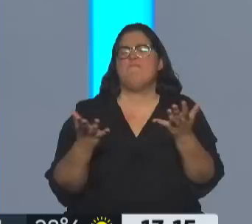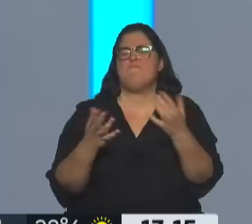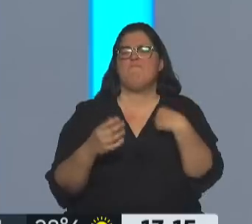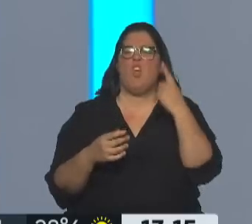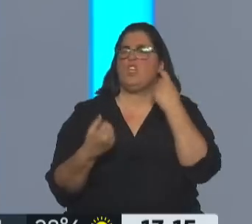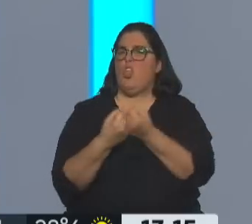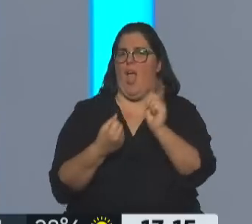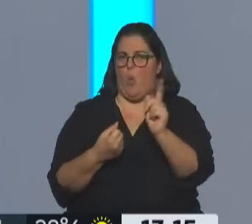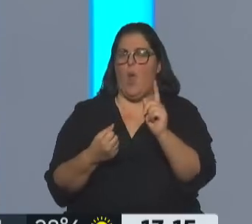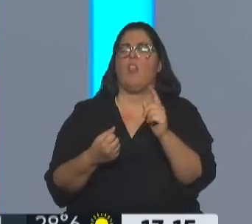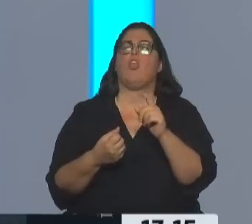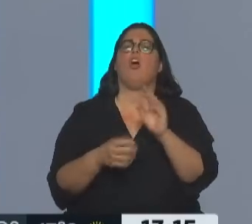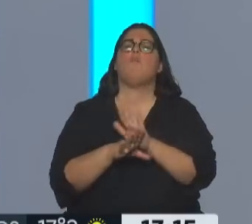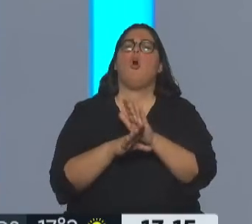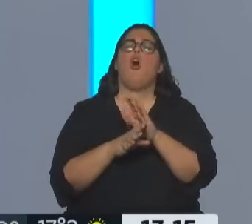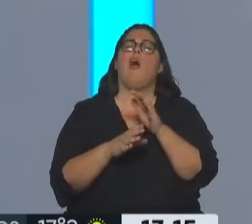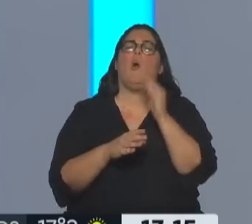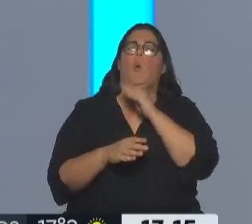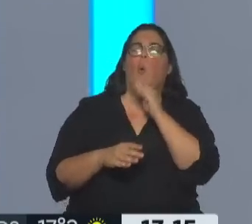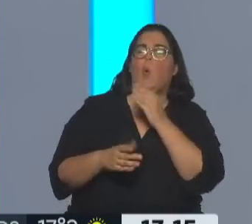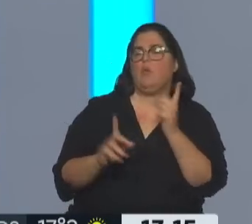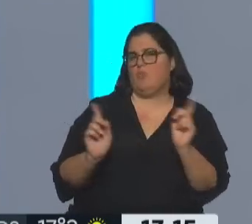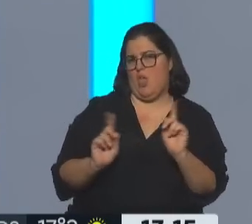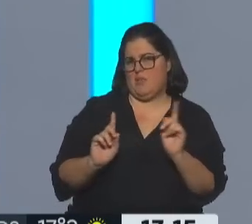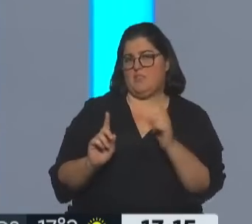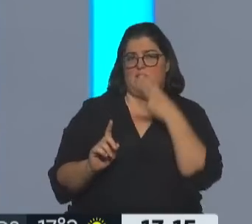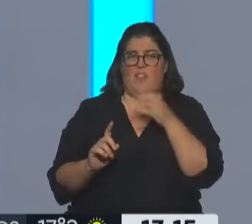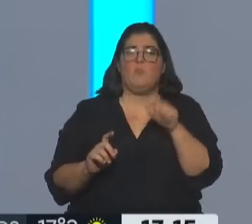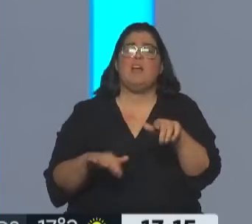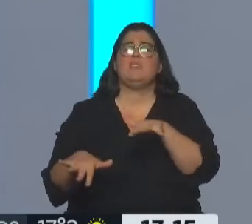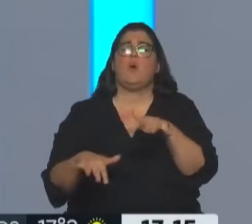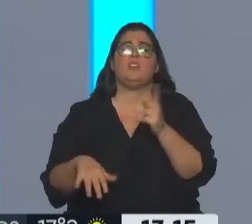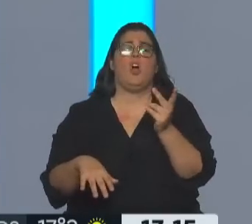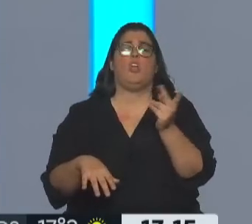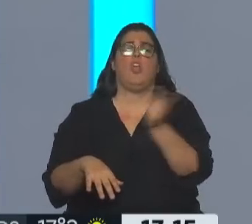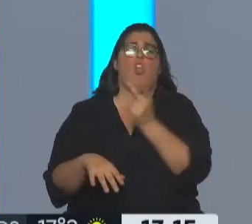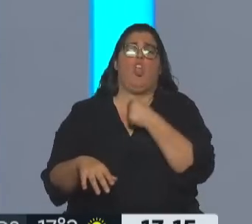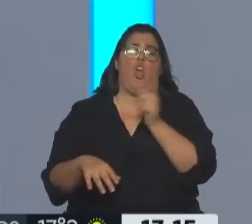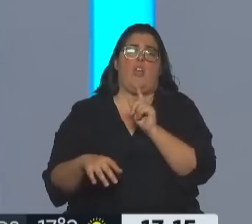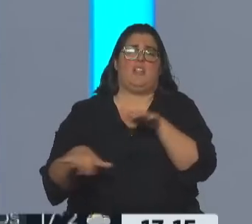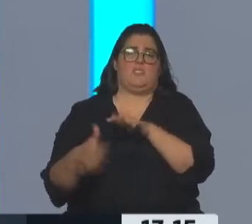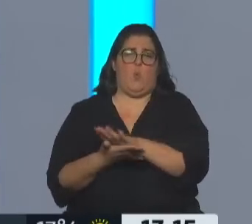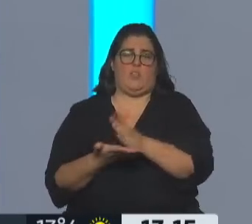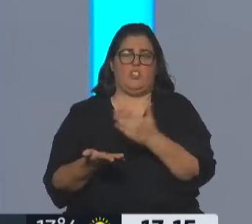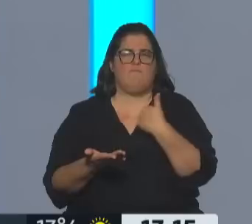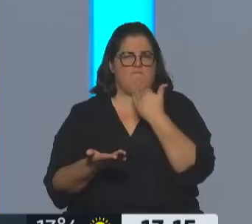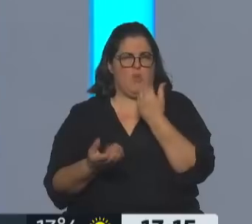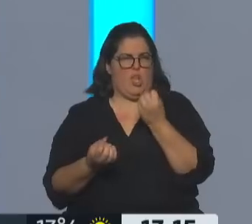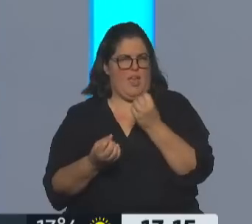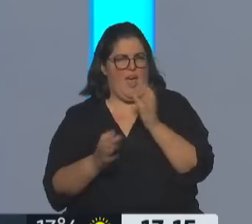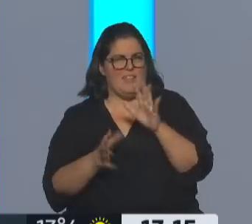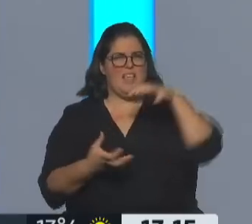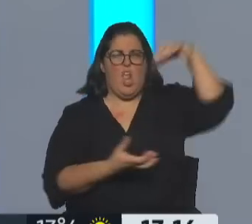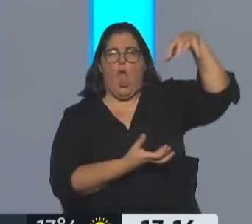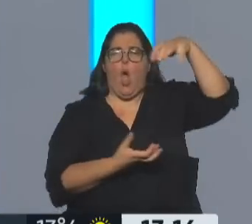con la idea de que es una tapadera. Me parece que es un incidente no buscado por los dos, digamos, porque así como no queda claro por qué vuela tantos días,